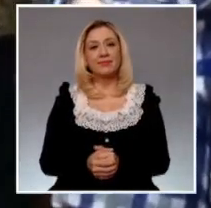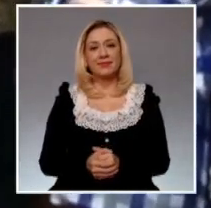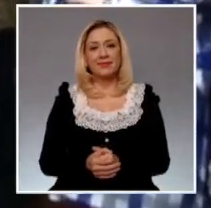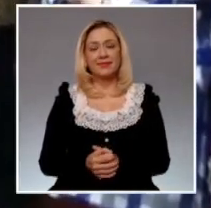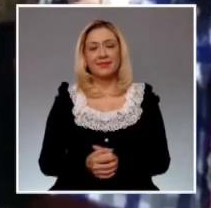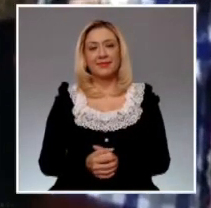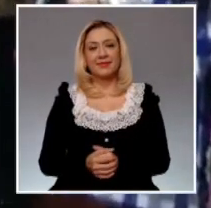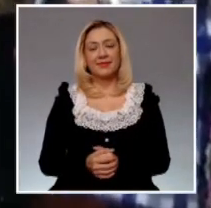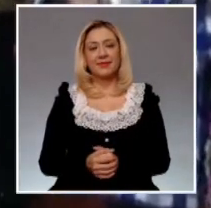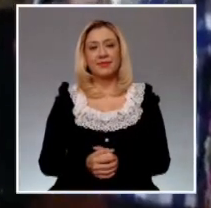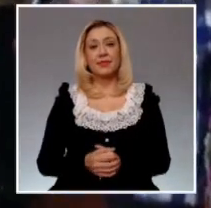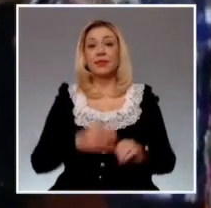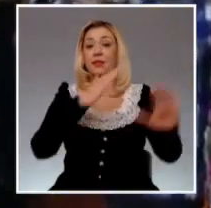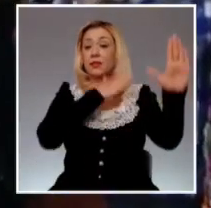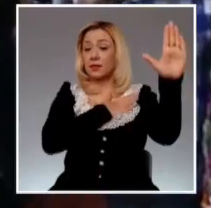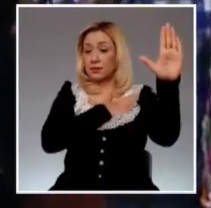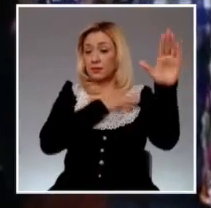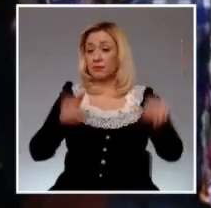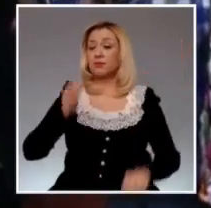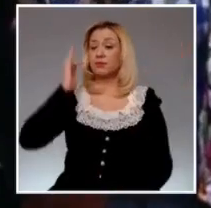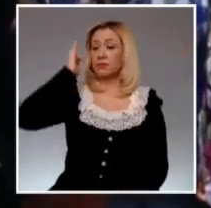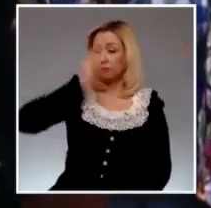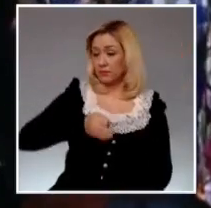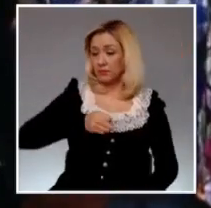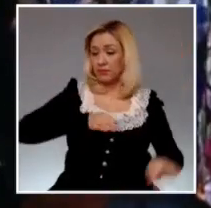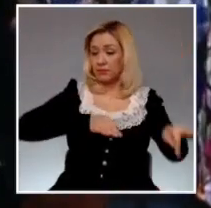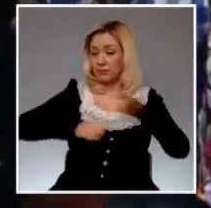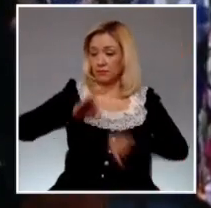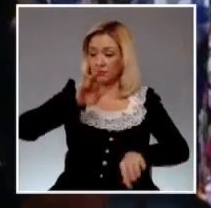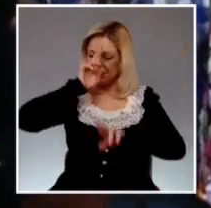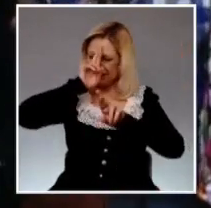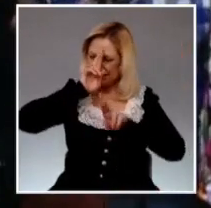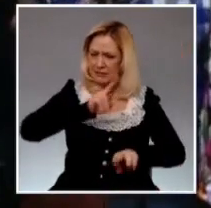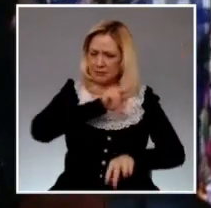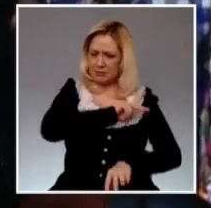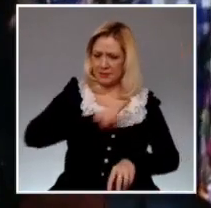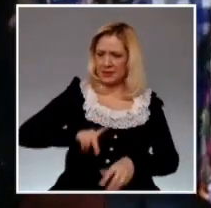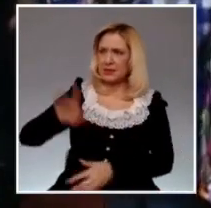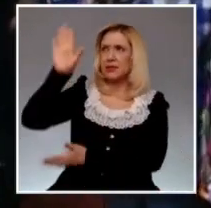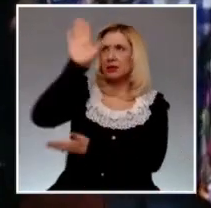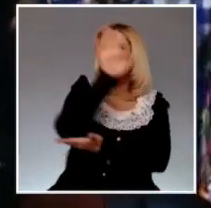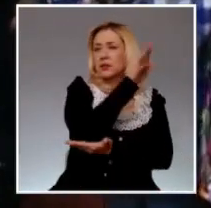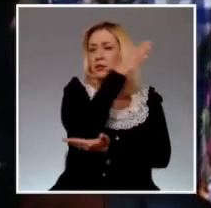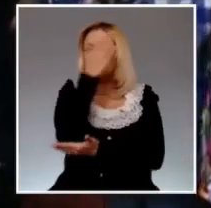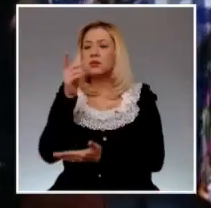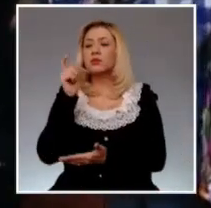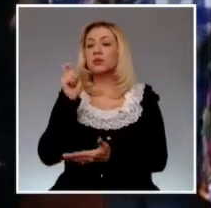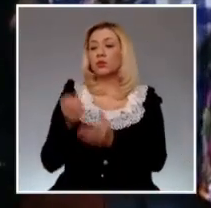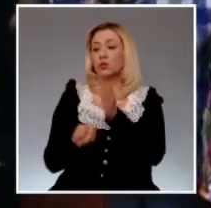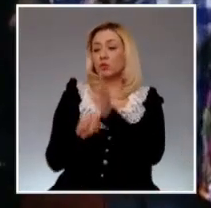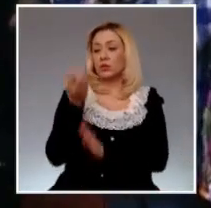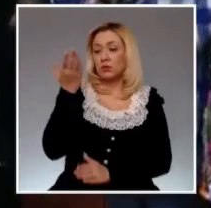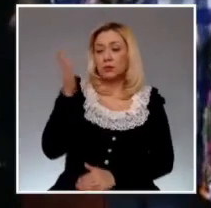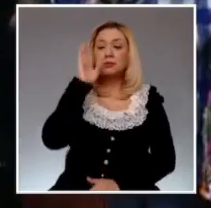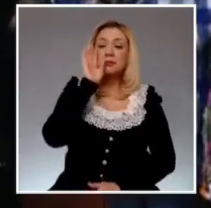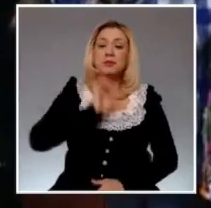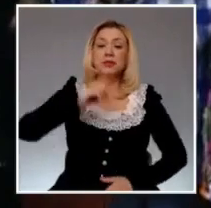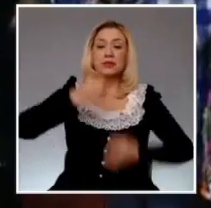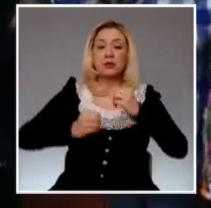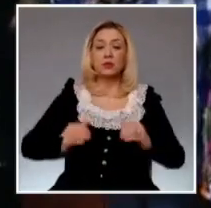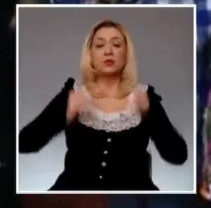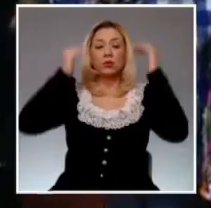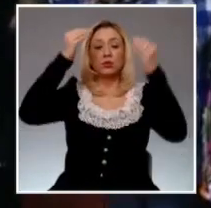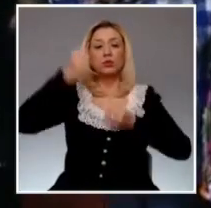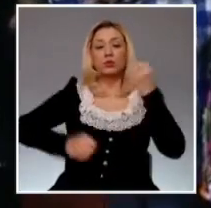Protesta a desempeñar leal y patrióticamente el cargo de ministra de la Suprema Corte de Justicia de la Nación que se le